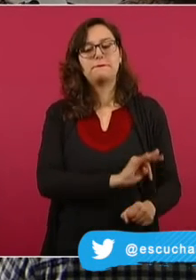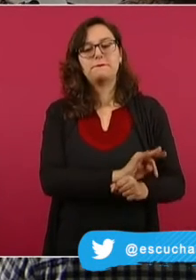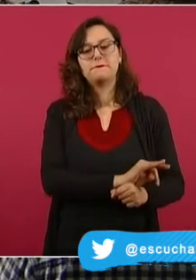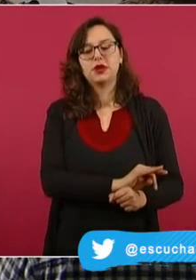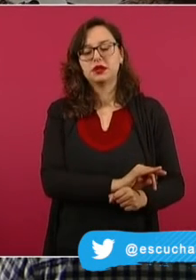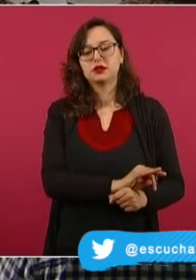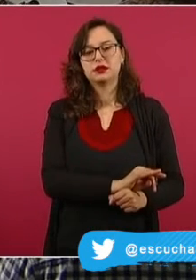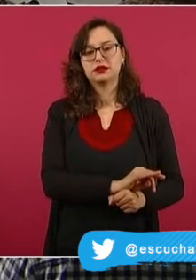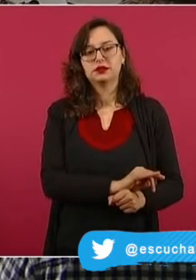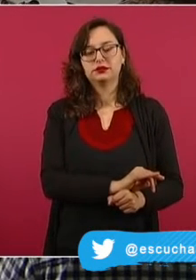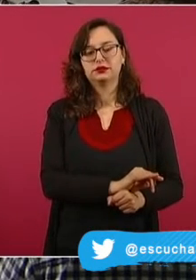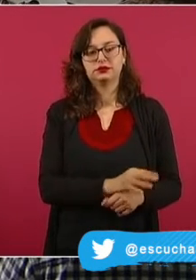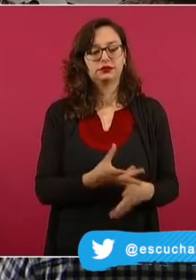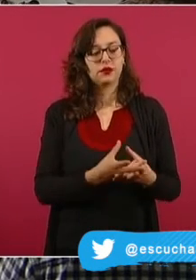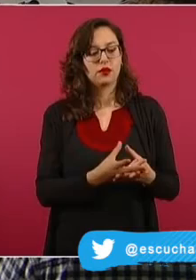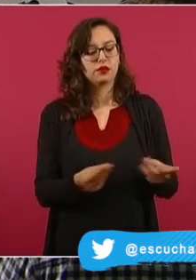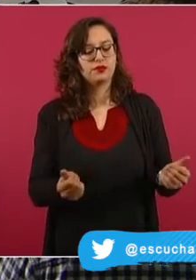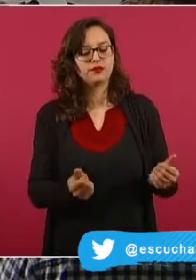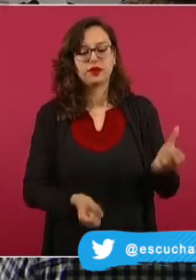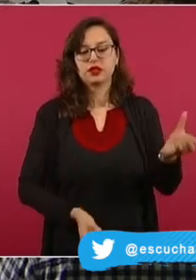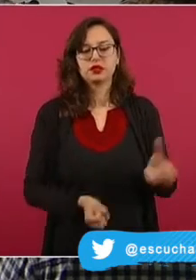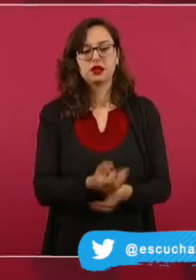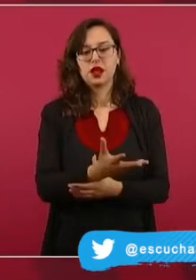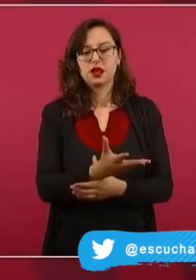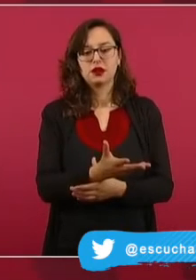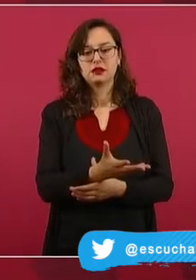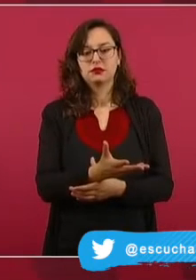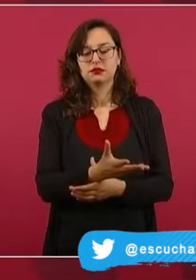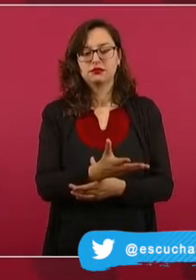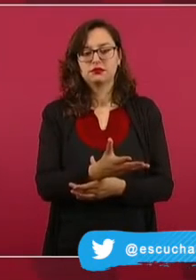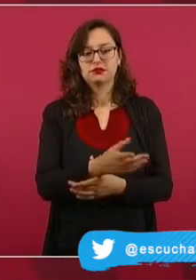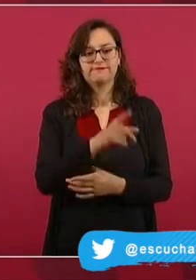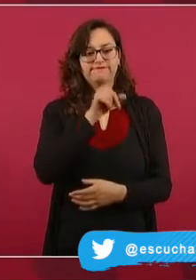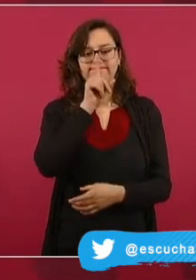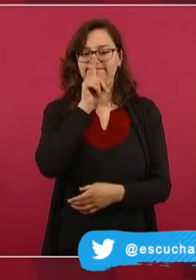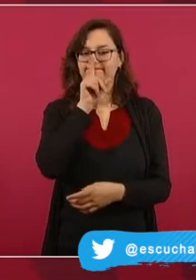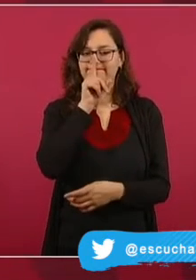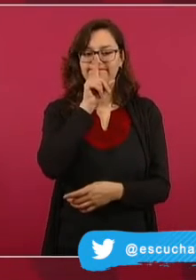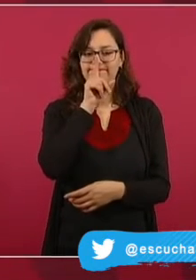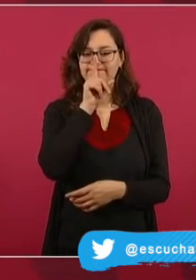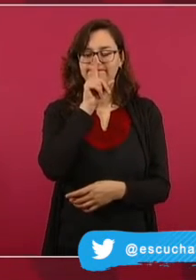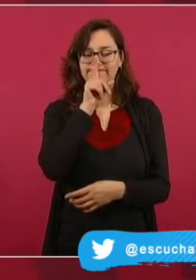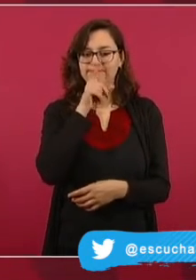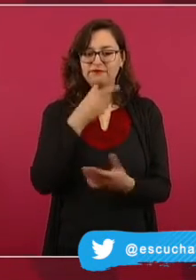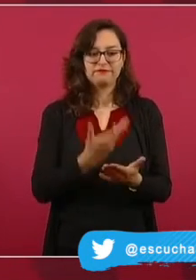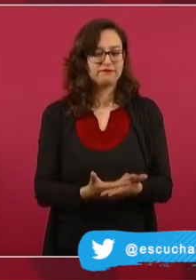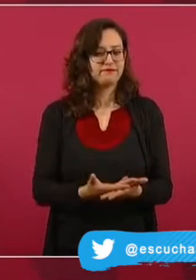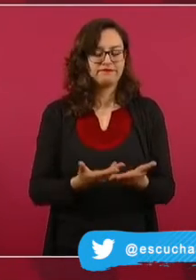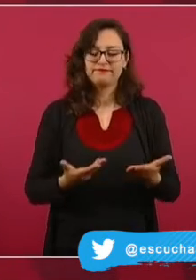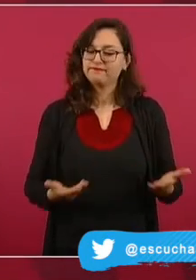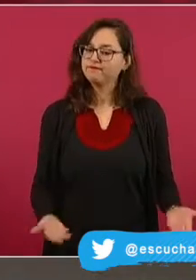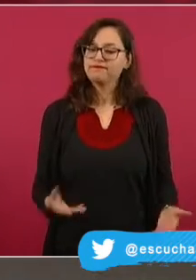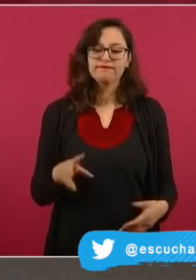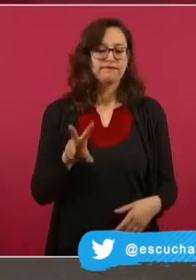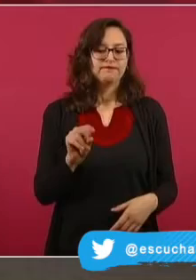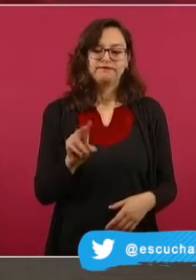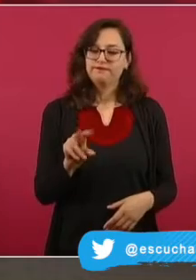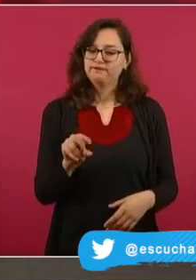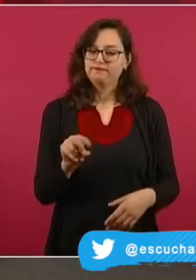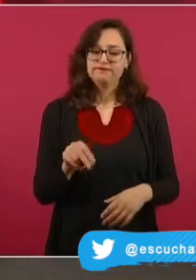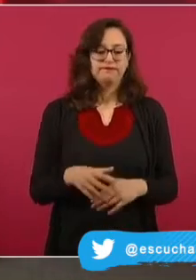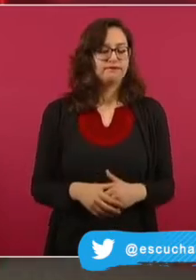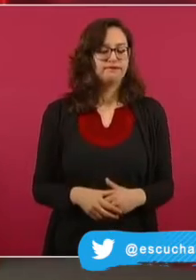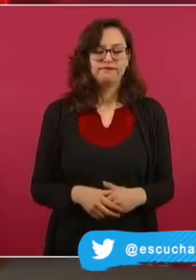especial por medio de un despliegue militar que enfrentará estas olas migratorias. El presidente contempla reunirse con Marcelo Ebrard luego